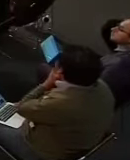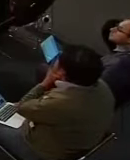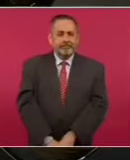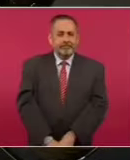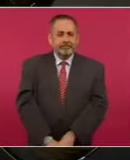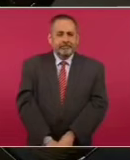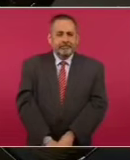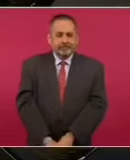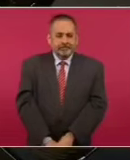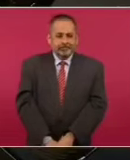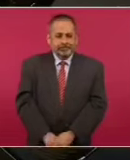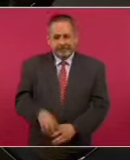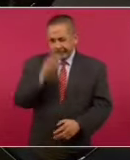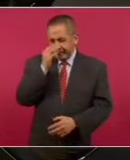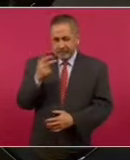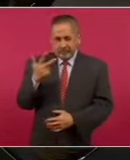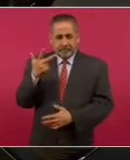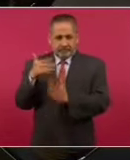De 8 millones